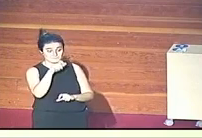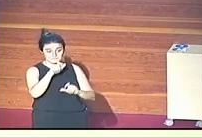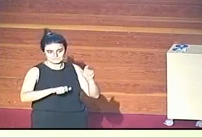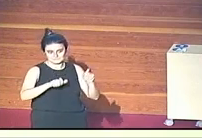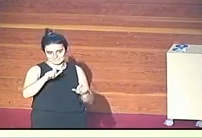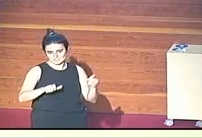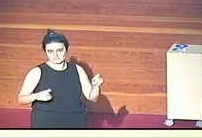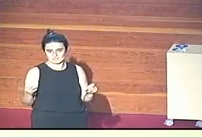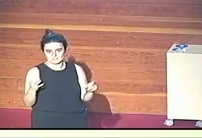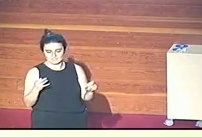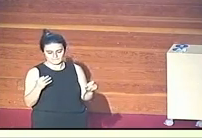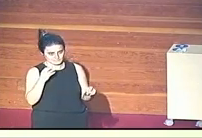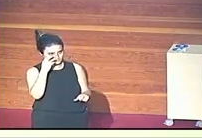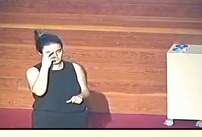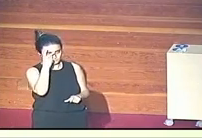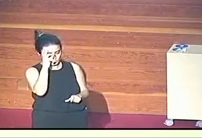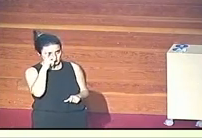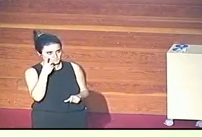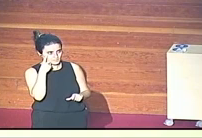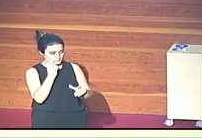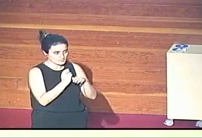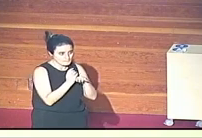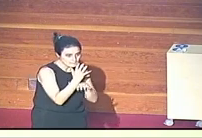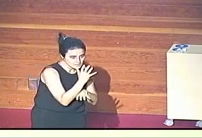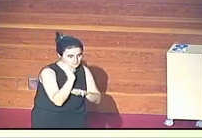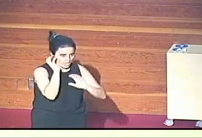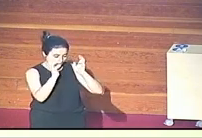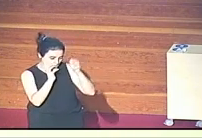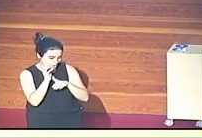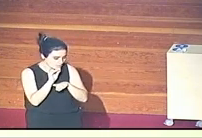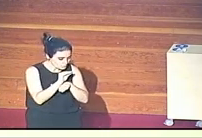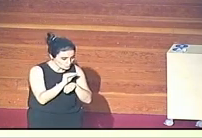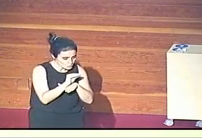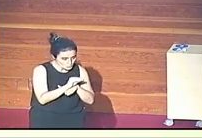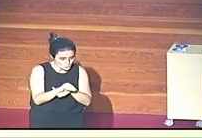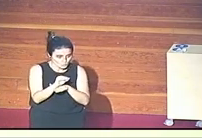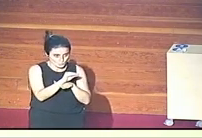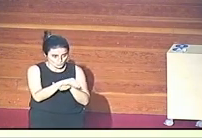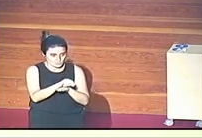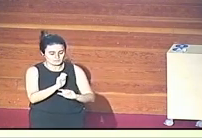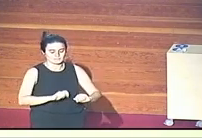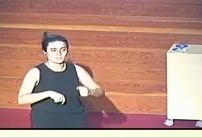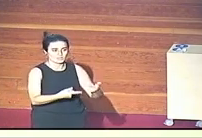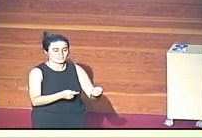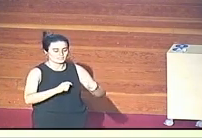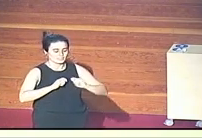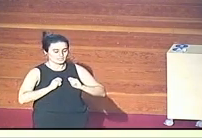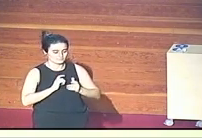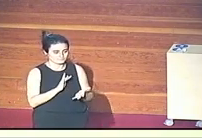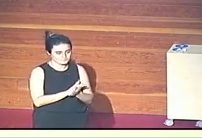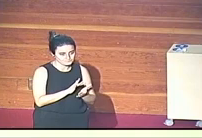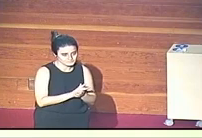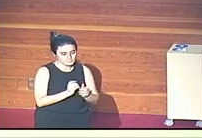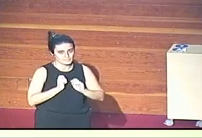que preocupar por preservar esas plantas de animales que la naturaleza nos inspira tranquilidad nos inspira paz yo creo que